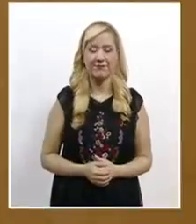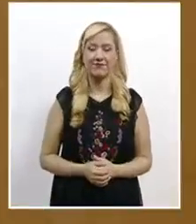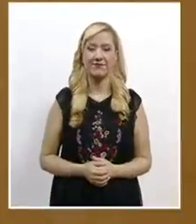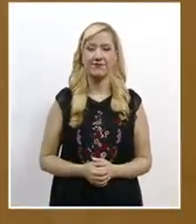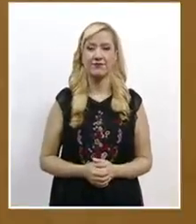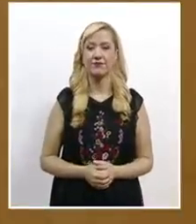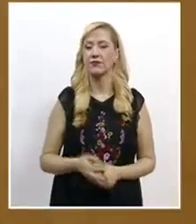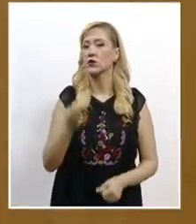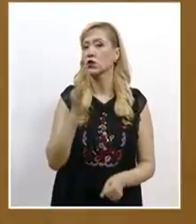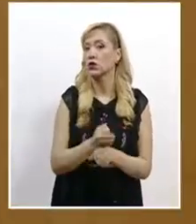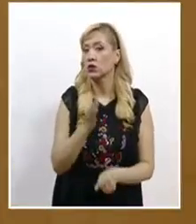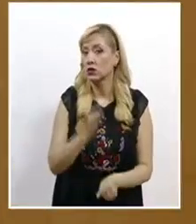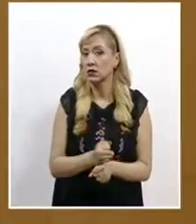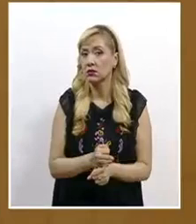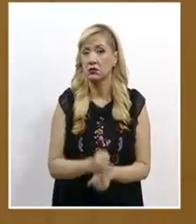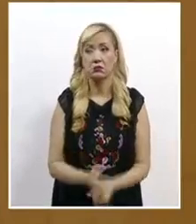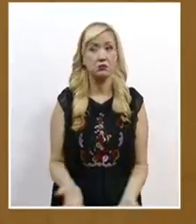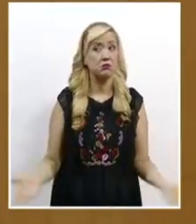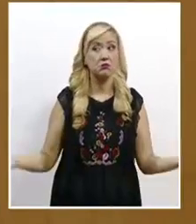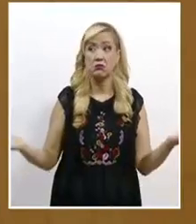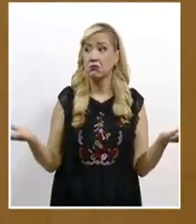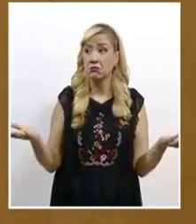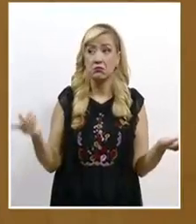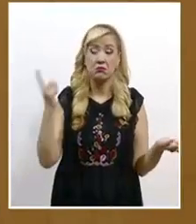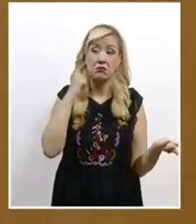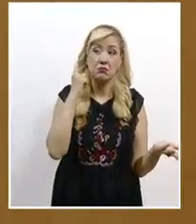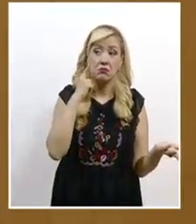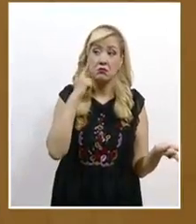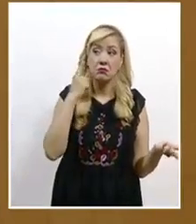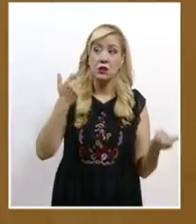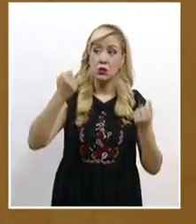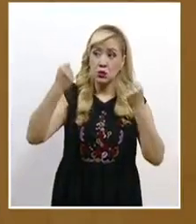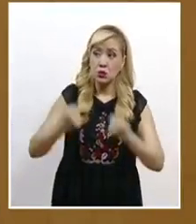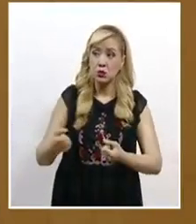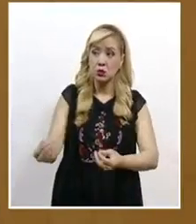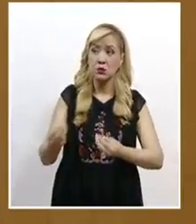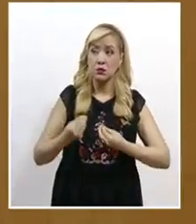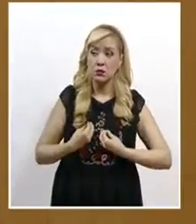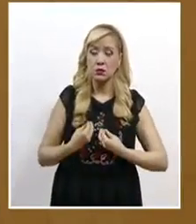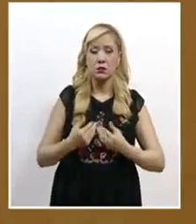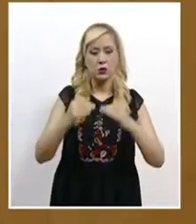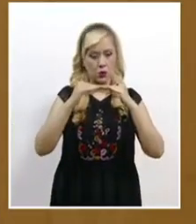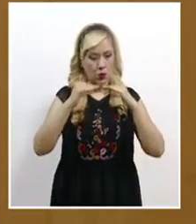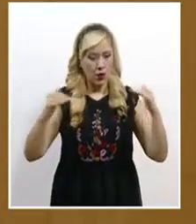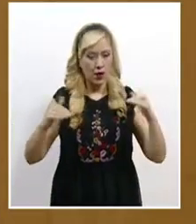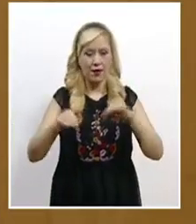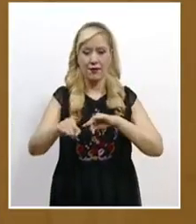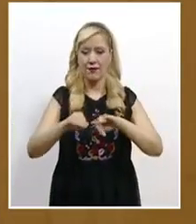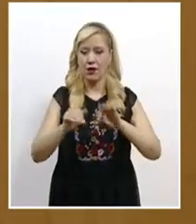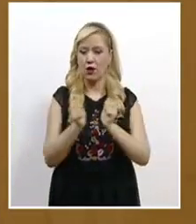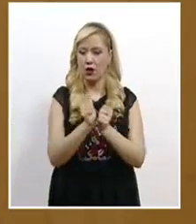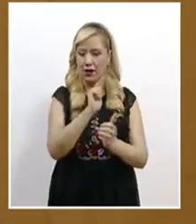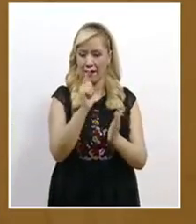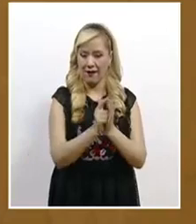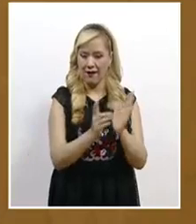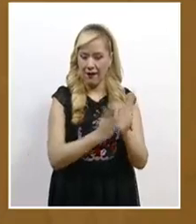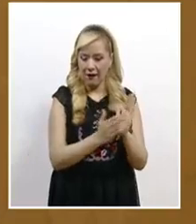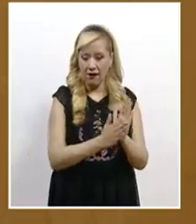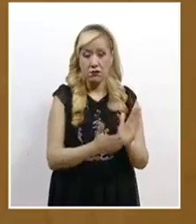A la fecha, no están aseguradas estas condiciones de igualdad a nivel jurídico,